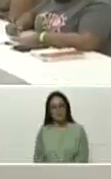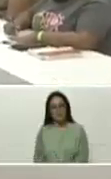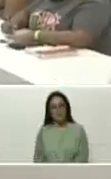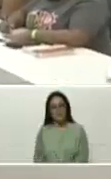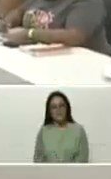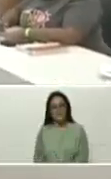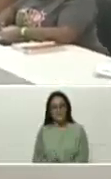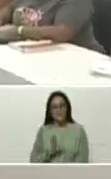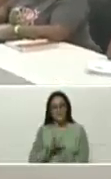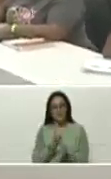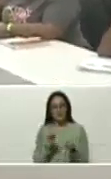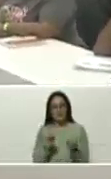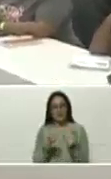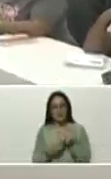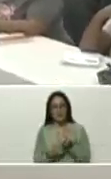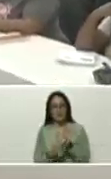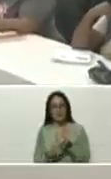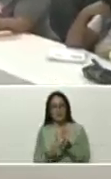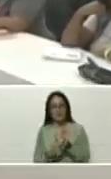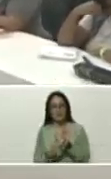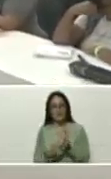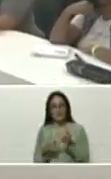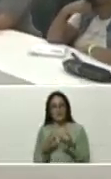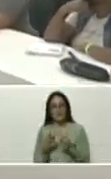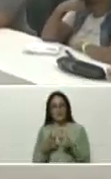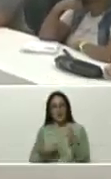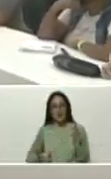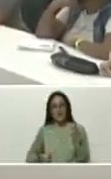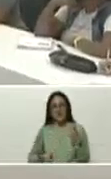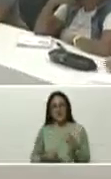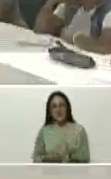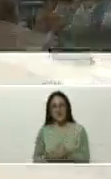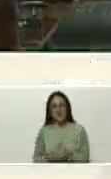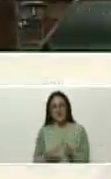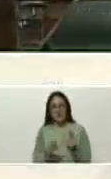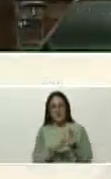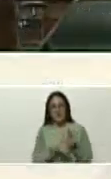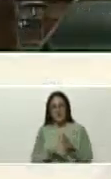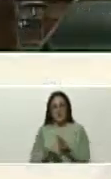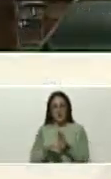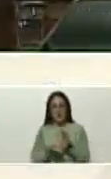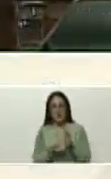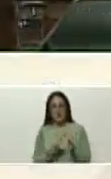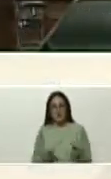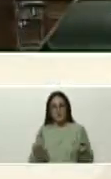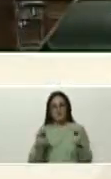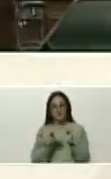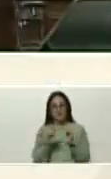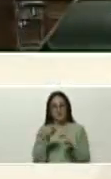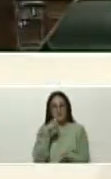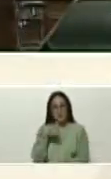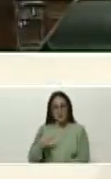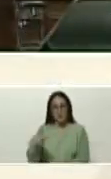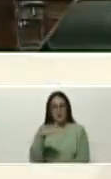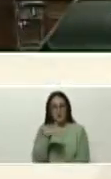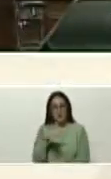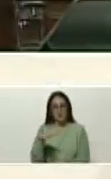de la democracia representativa falsa, que le roba la soberanía al pueblo.